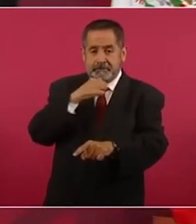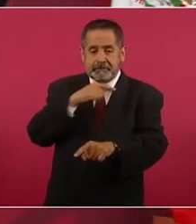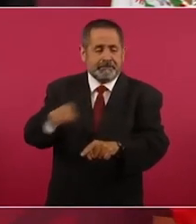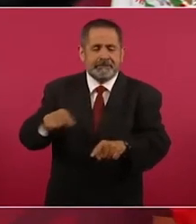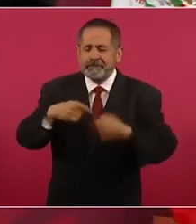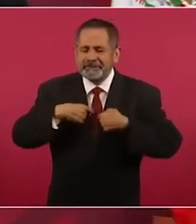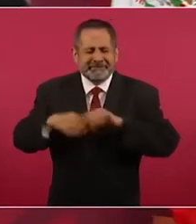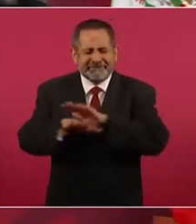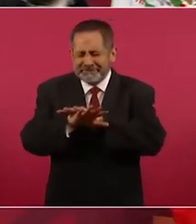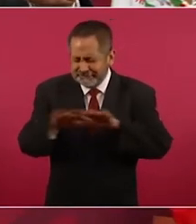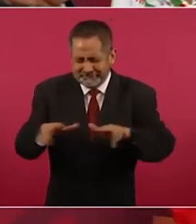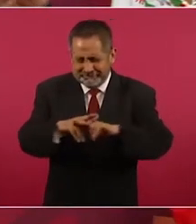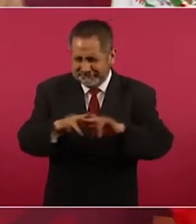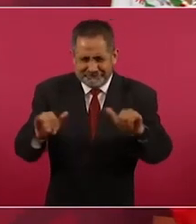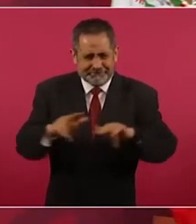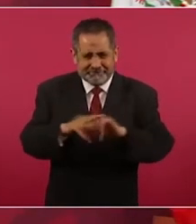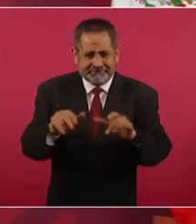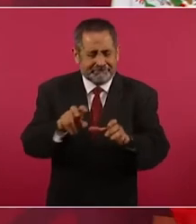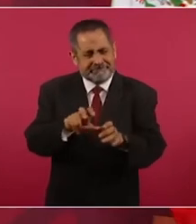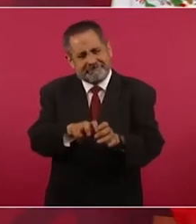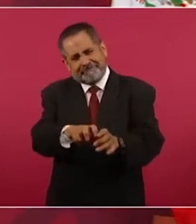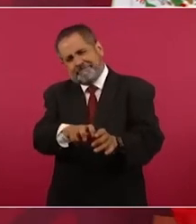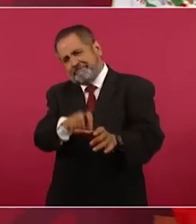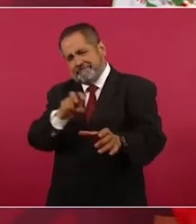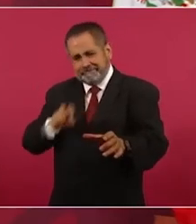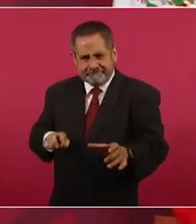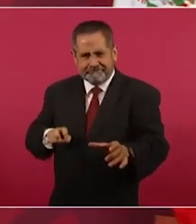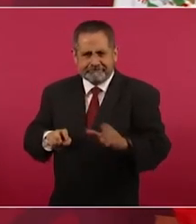Nada, nada, nada. Y